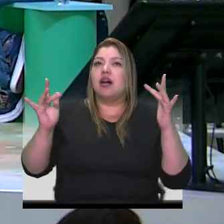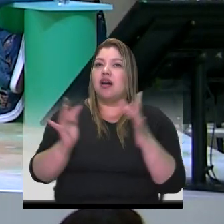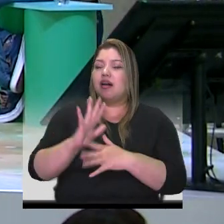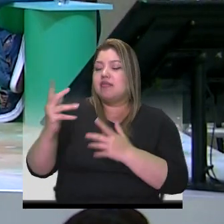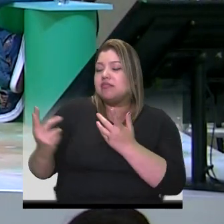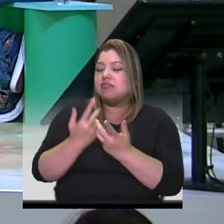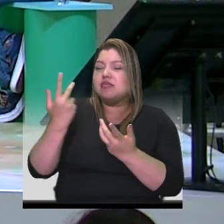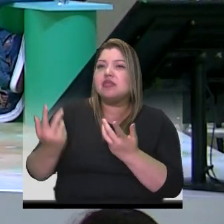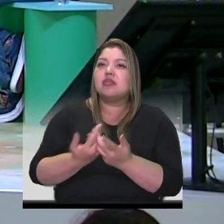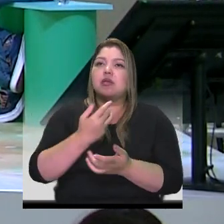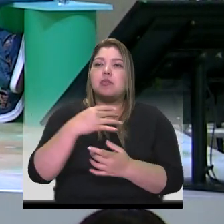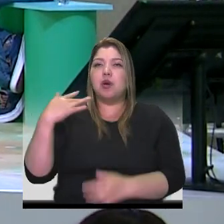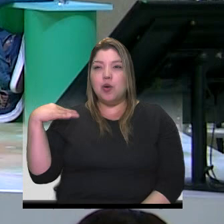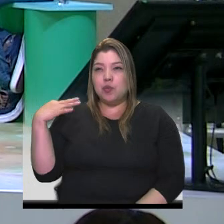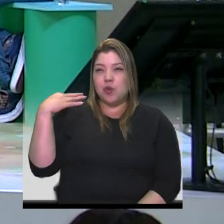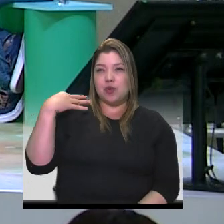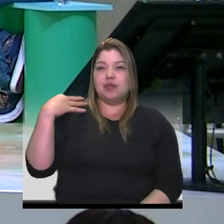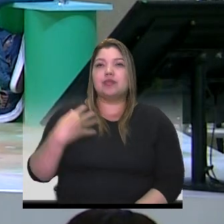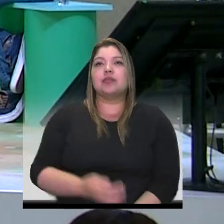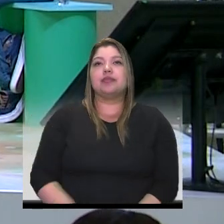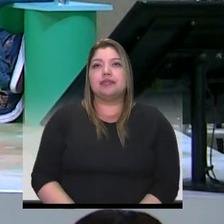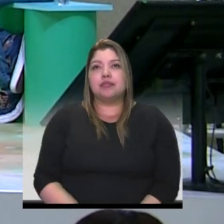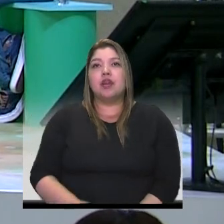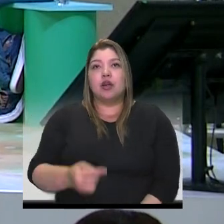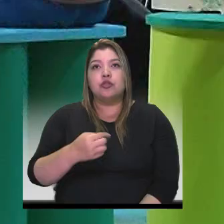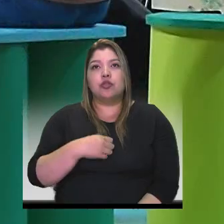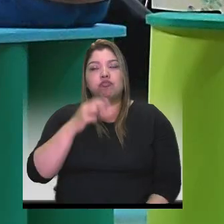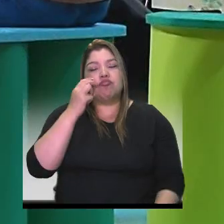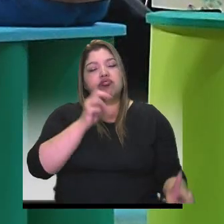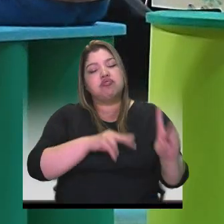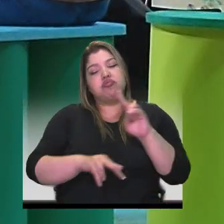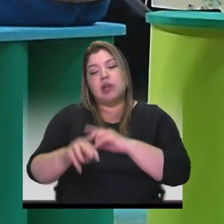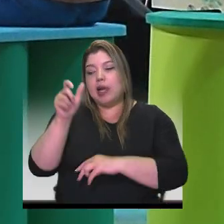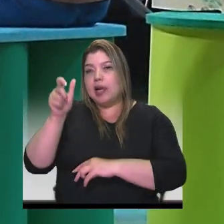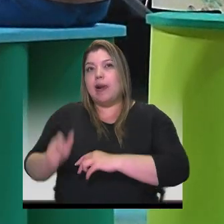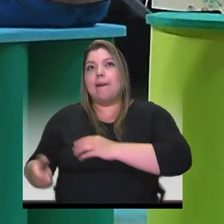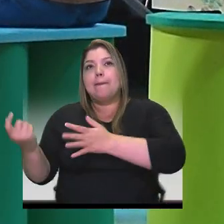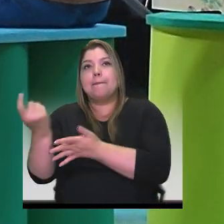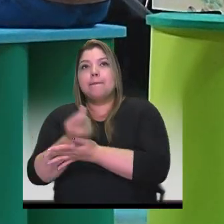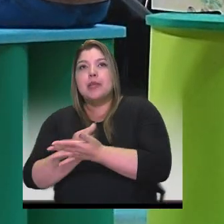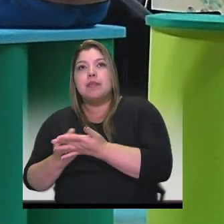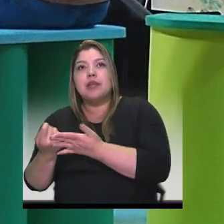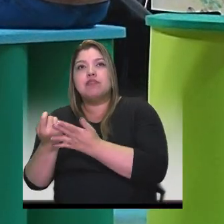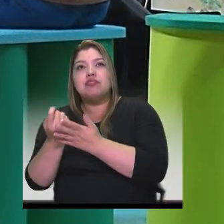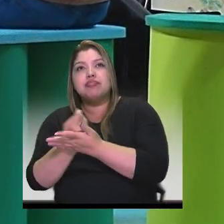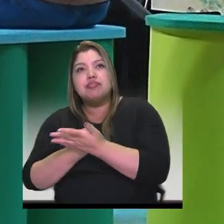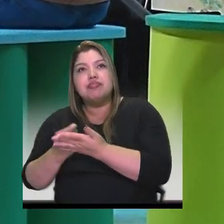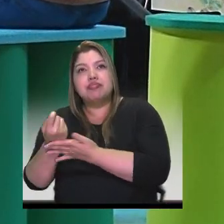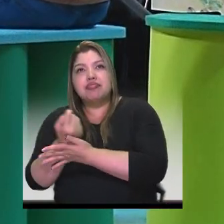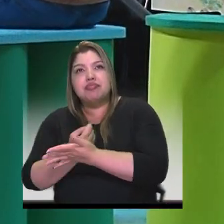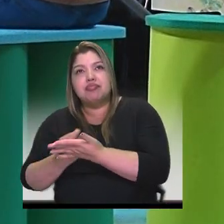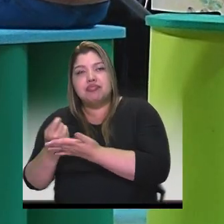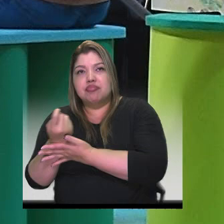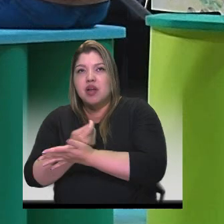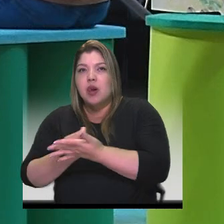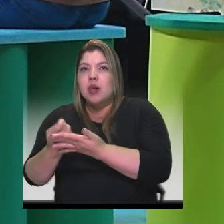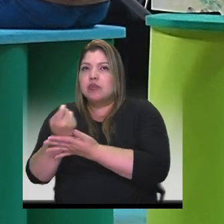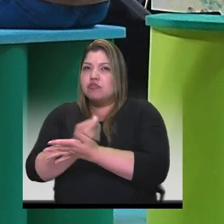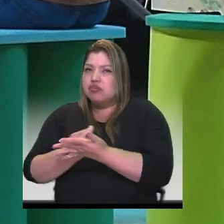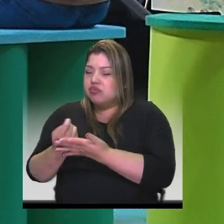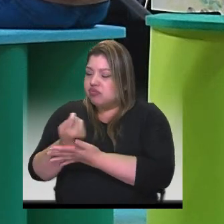yo encuentro que, por ejemplo, si bien los diseñadores de autor que están trabajando con comunidades tienen